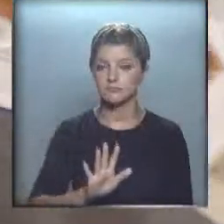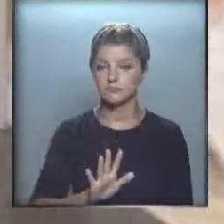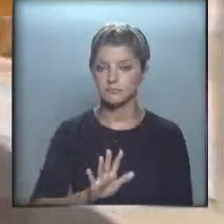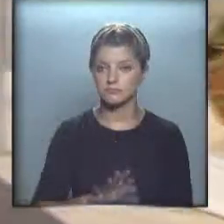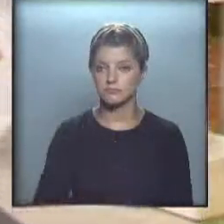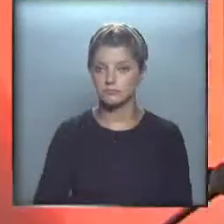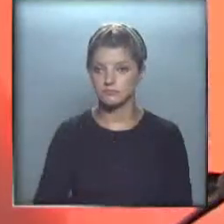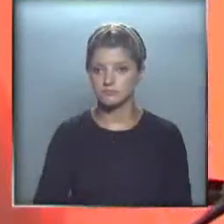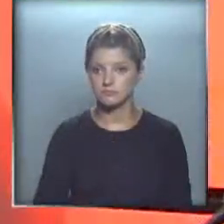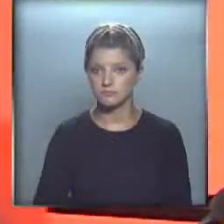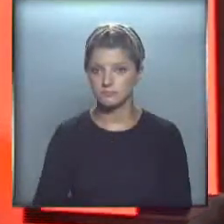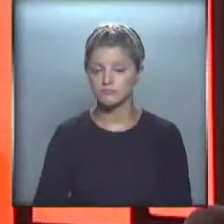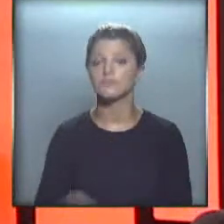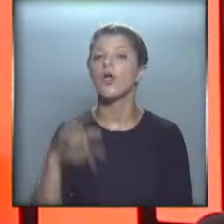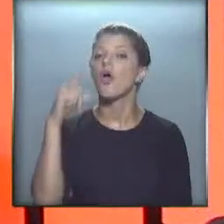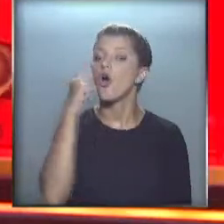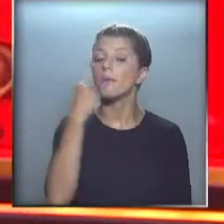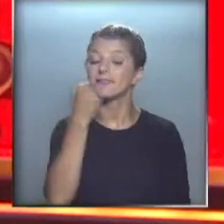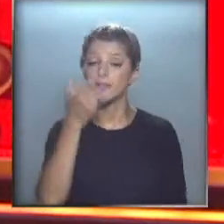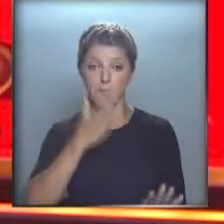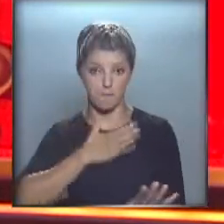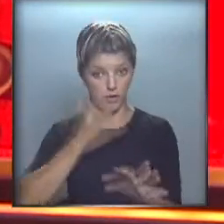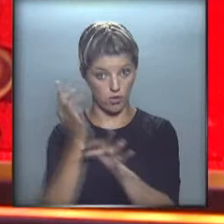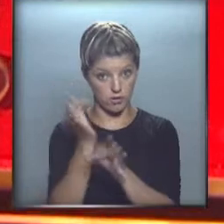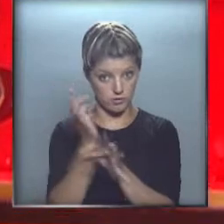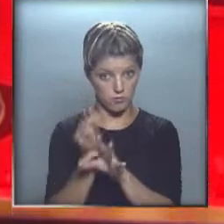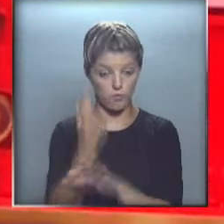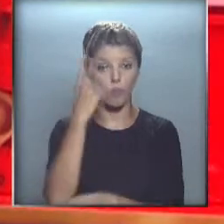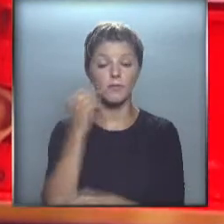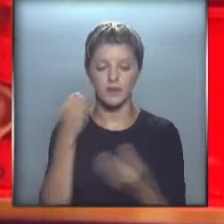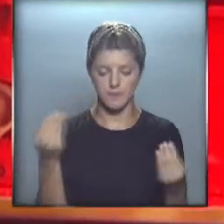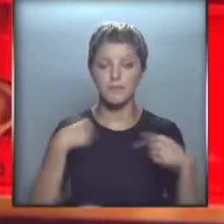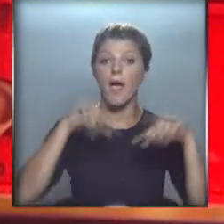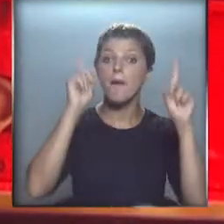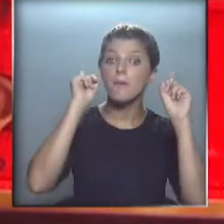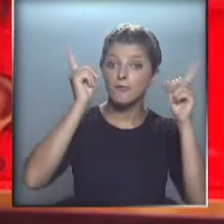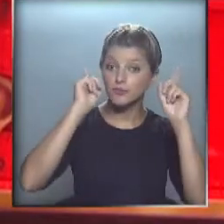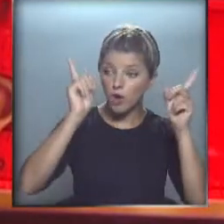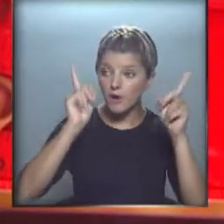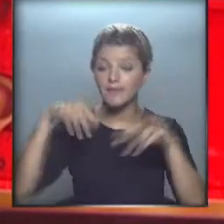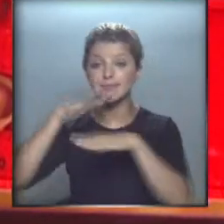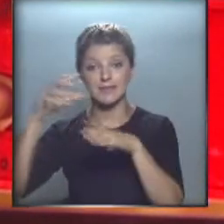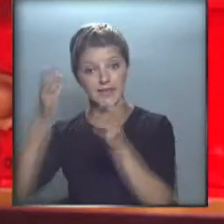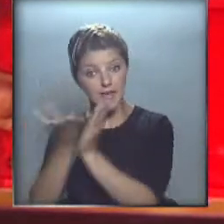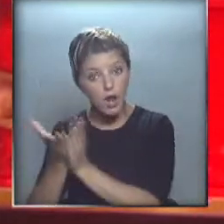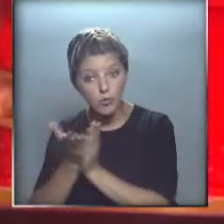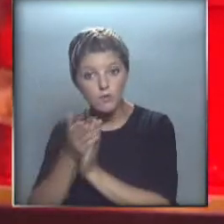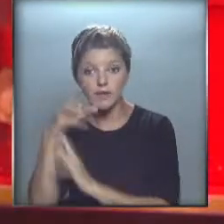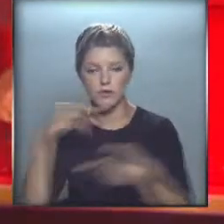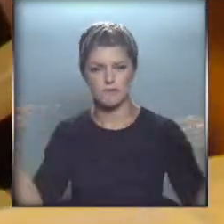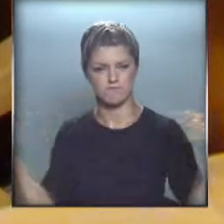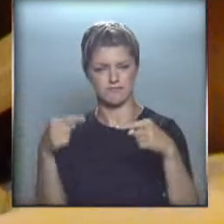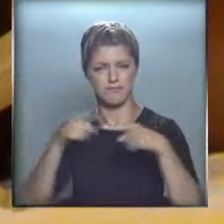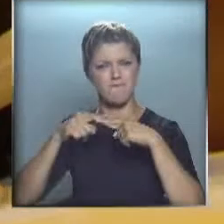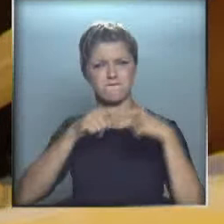¿Yo? Sí. Que en mi colegio no me pasó que la profesora se peleó con las alumnas y en vez de la profesora avisarle a las